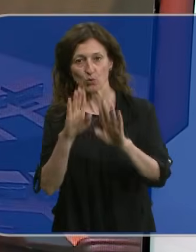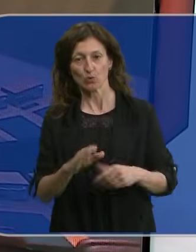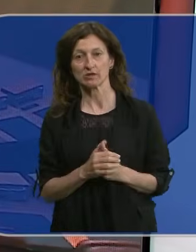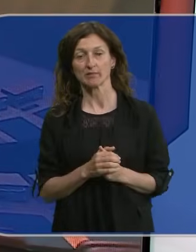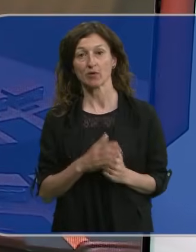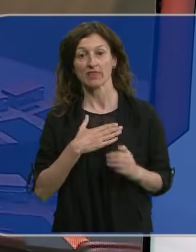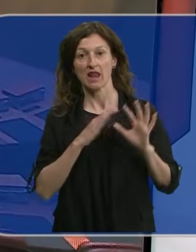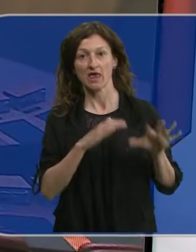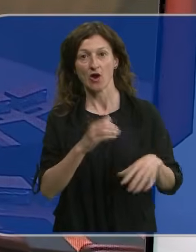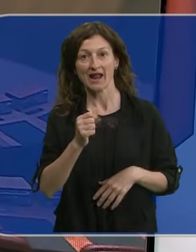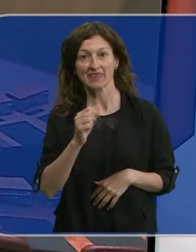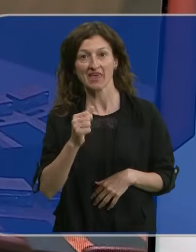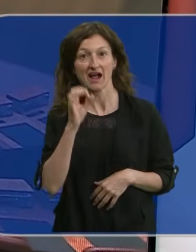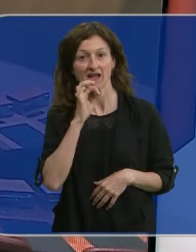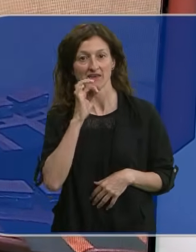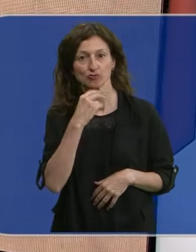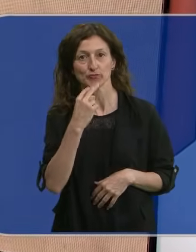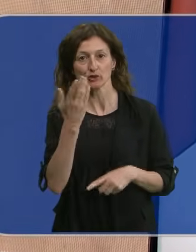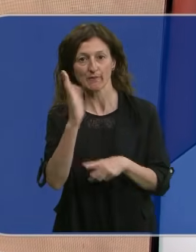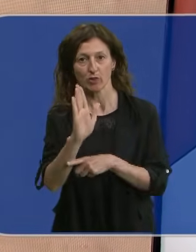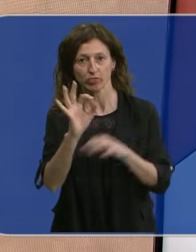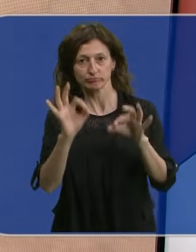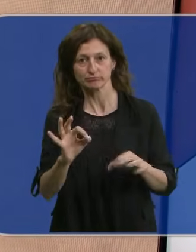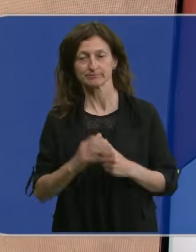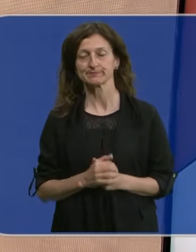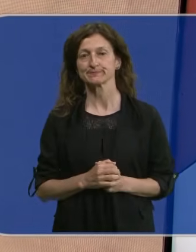La leonesista Alicia Gallego será la portavoz. Lidia Bartolomé.